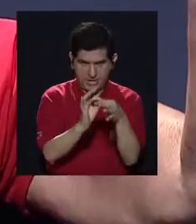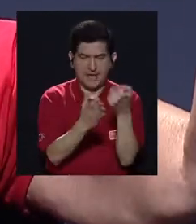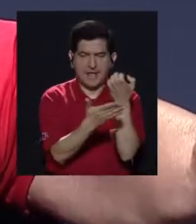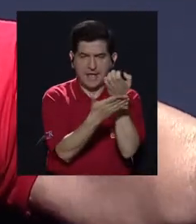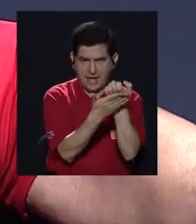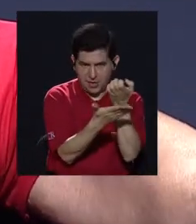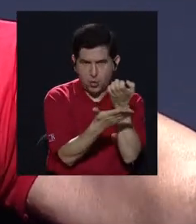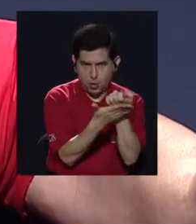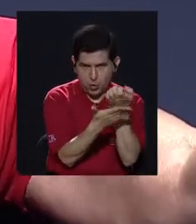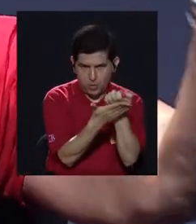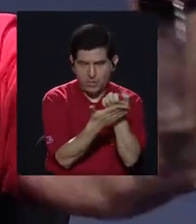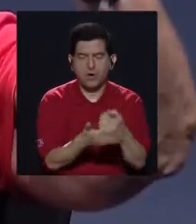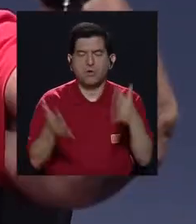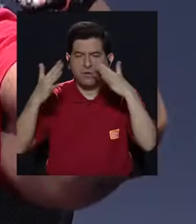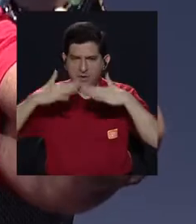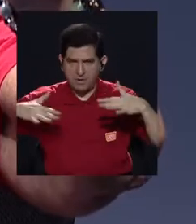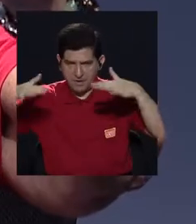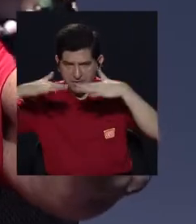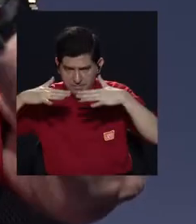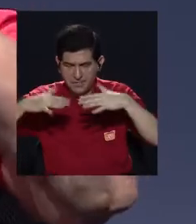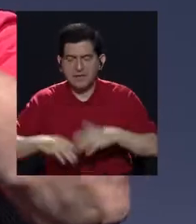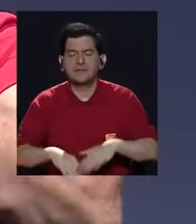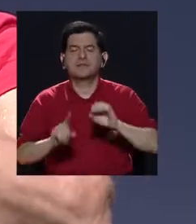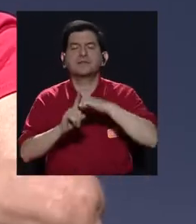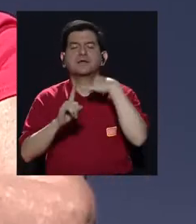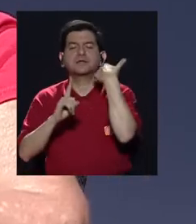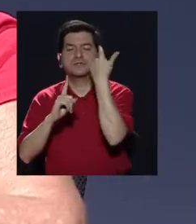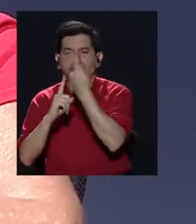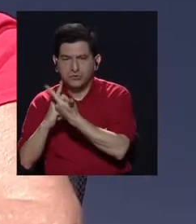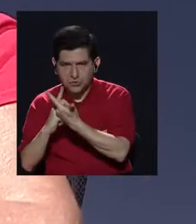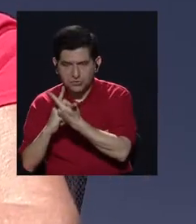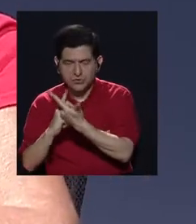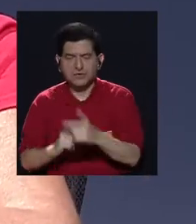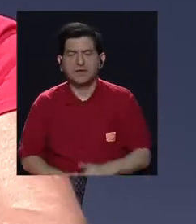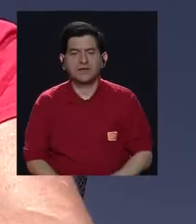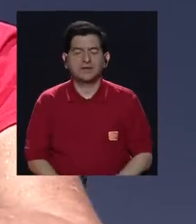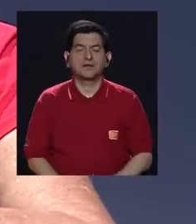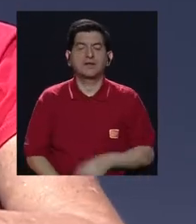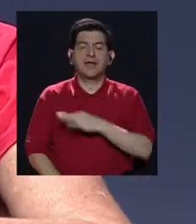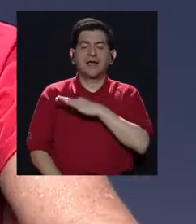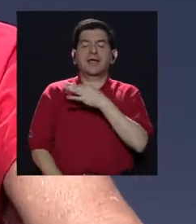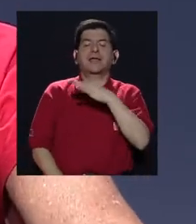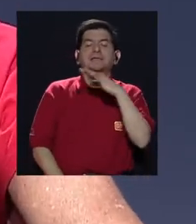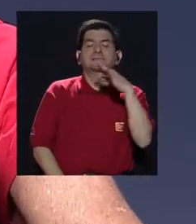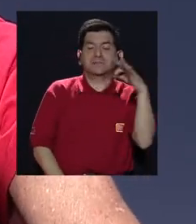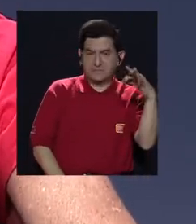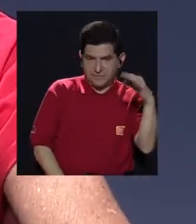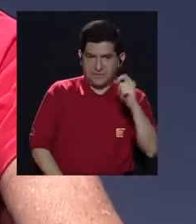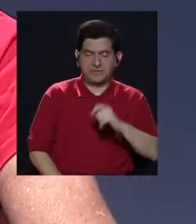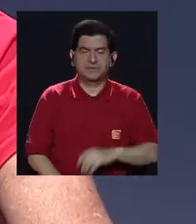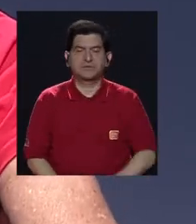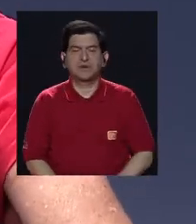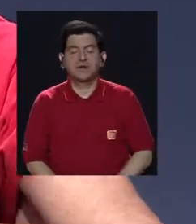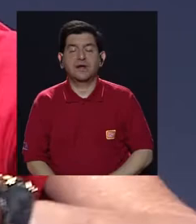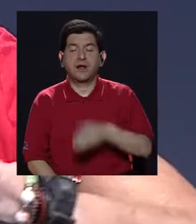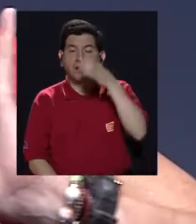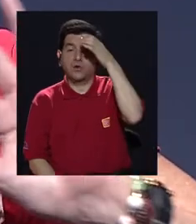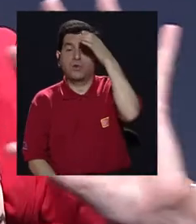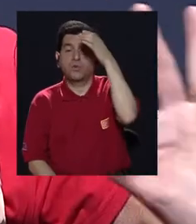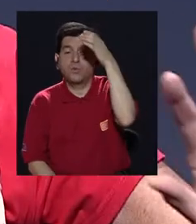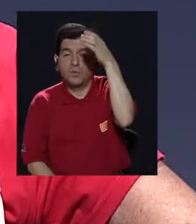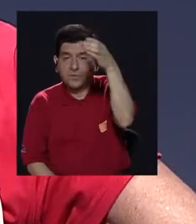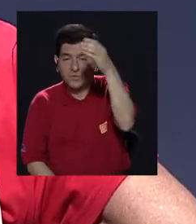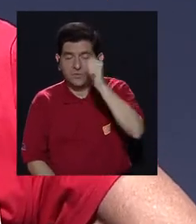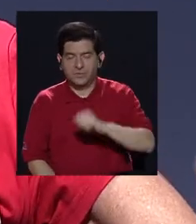de lo económico lo ecológico lo social lo espiritual lo